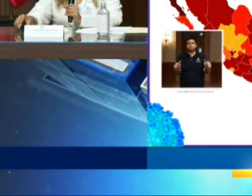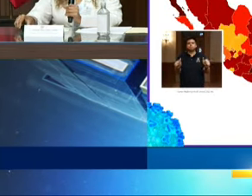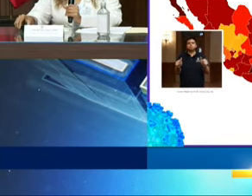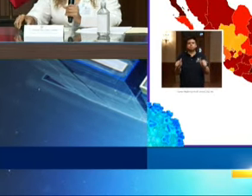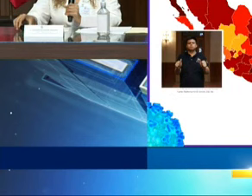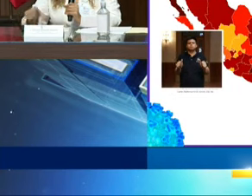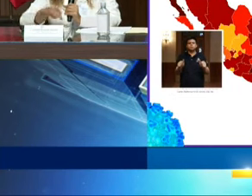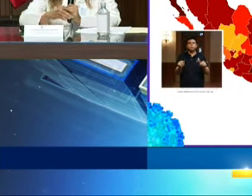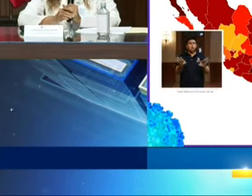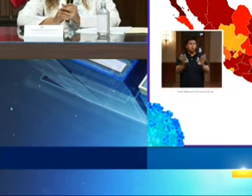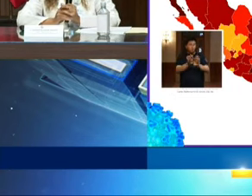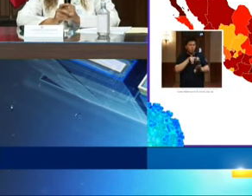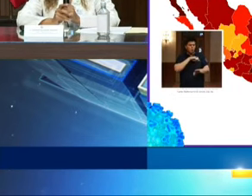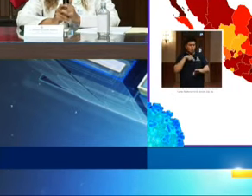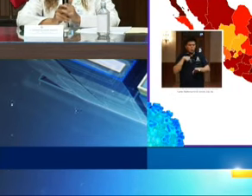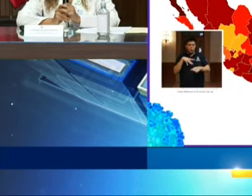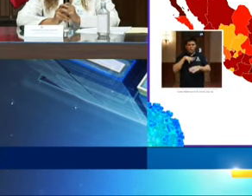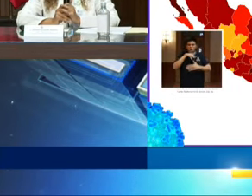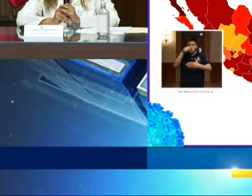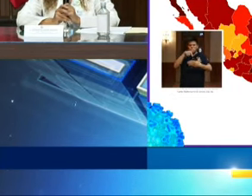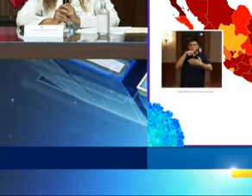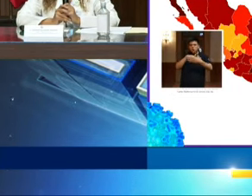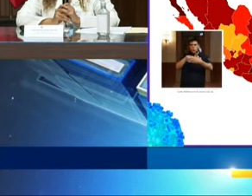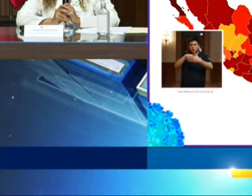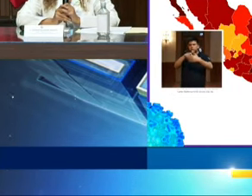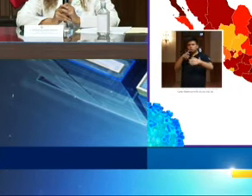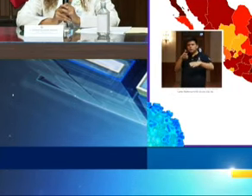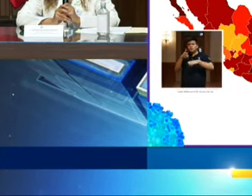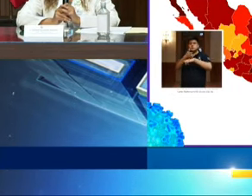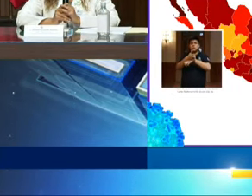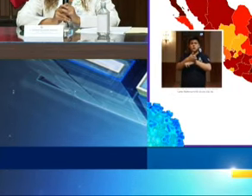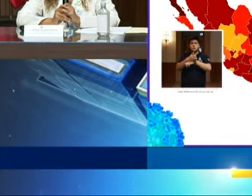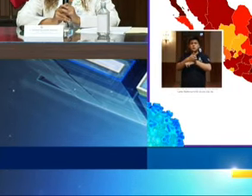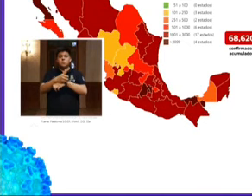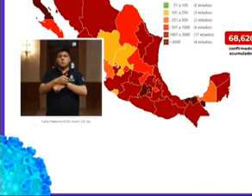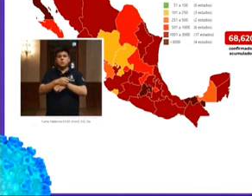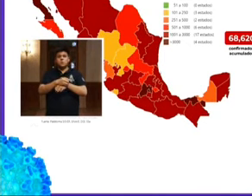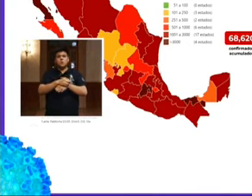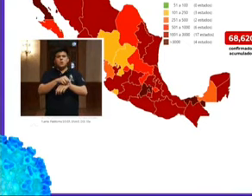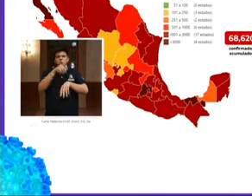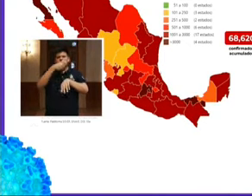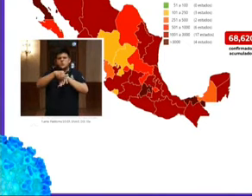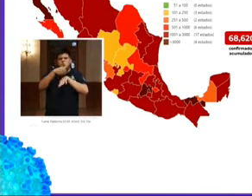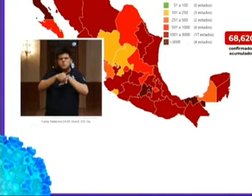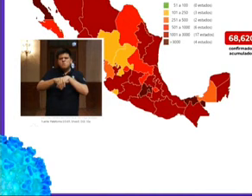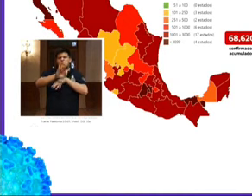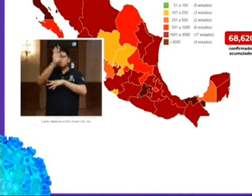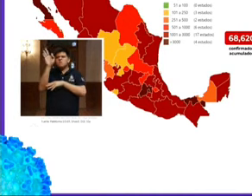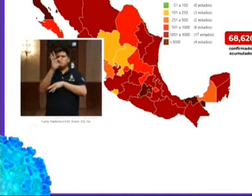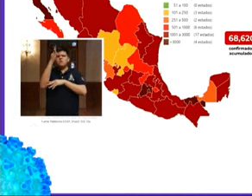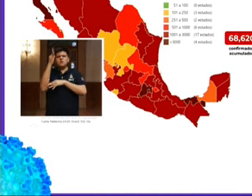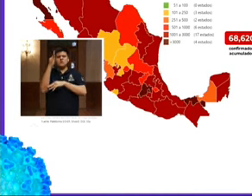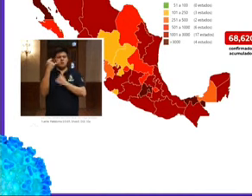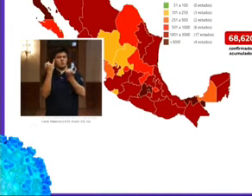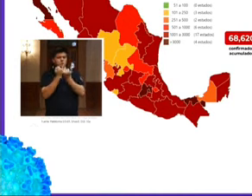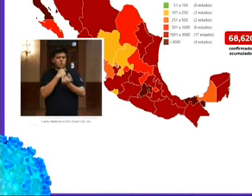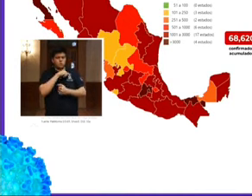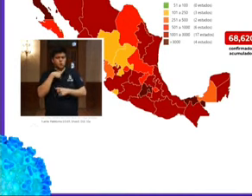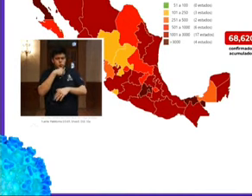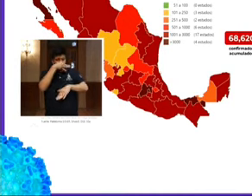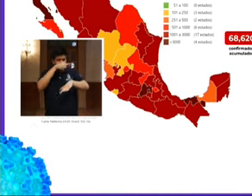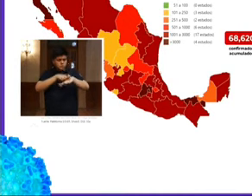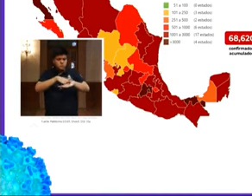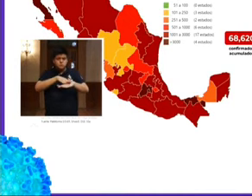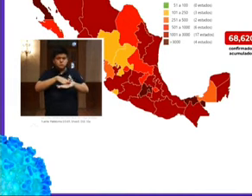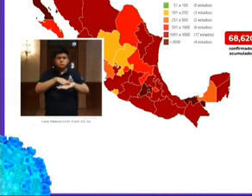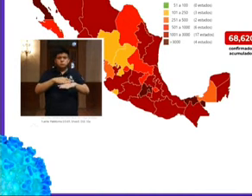¿Cómo estamos situados como estado a nivel país? Bueno, con las